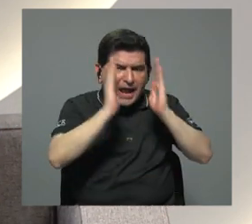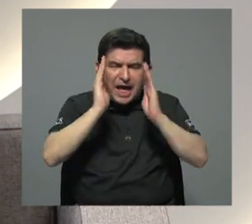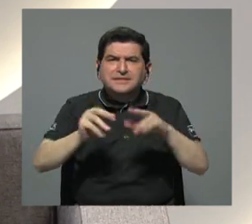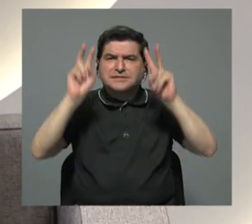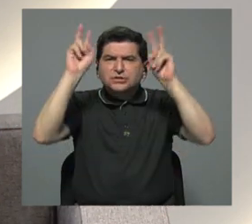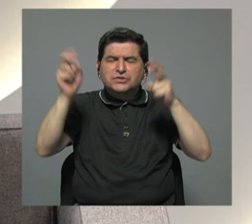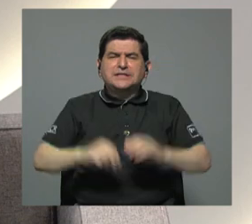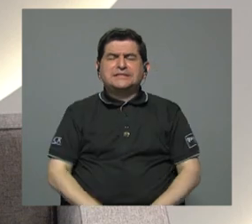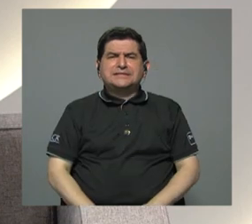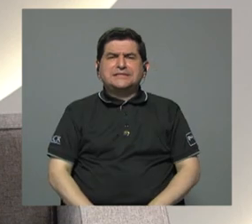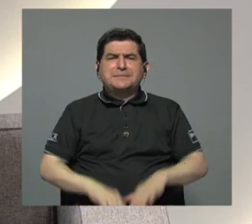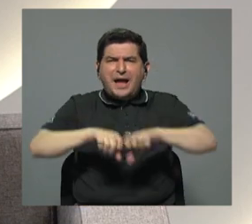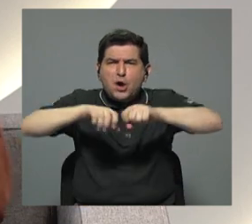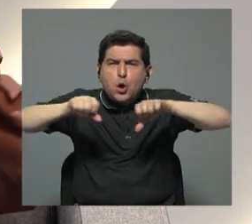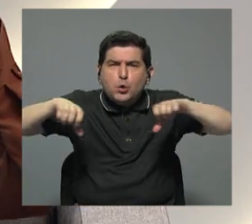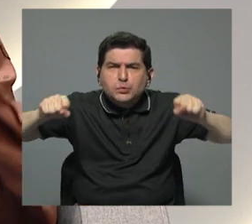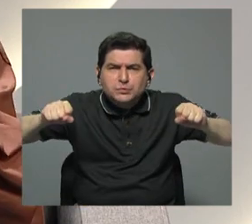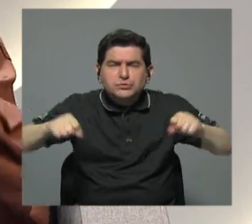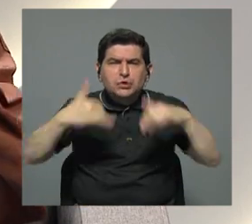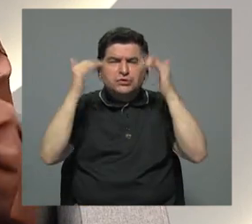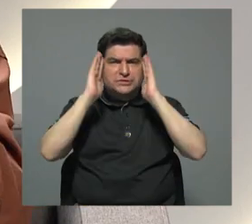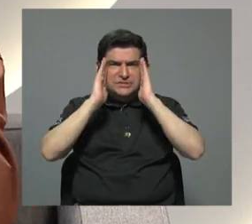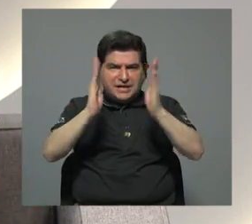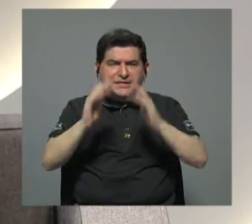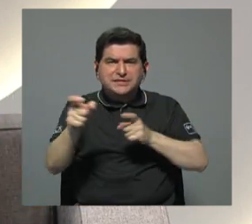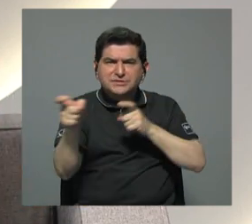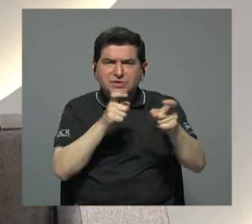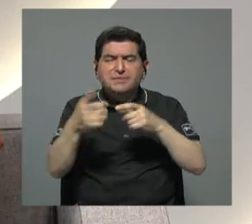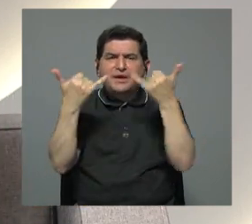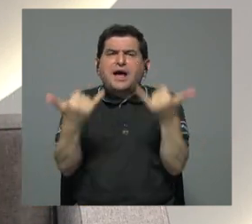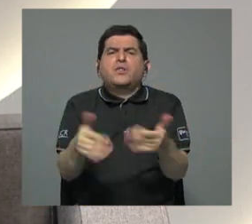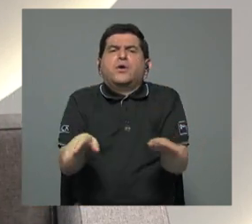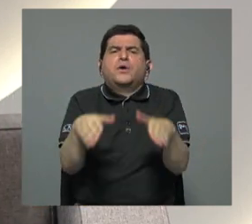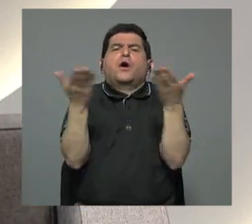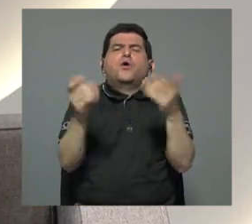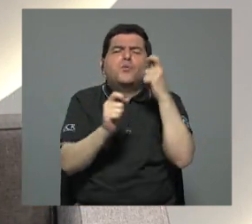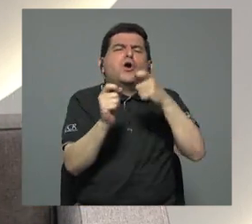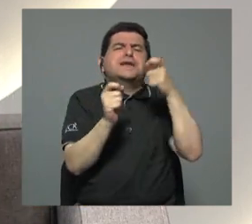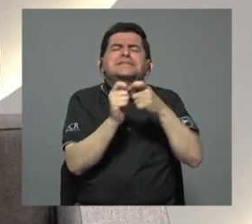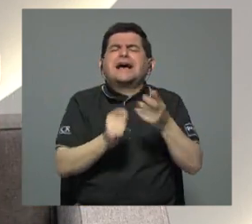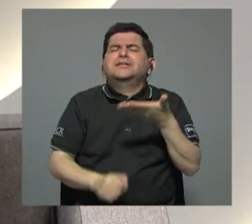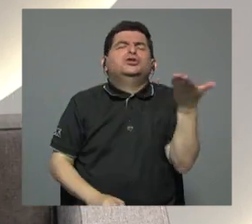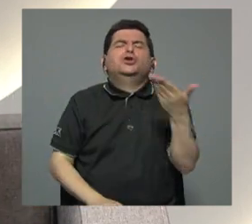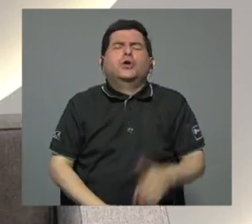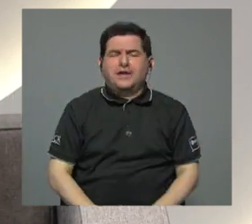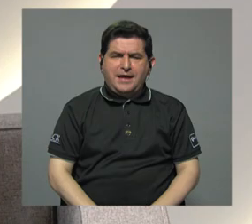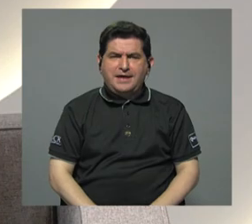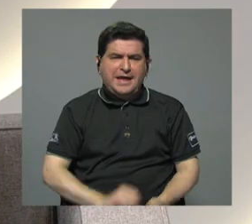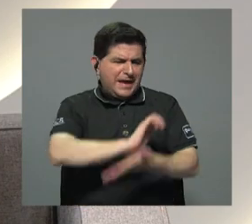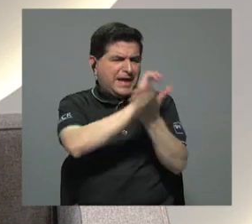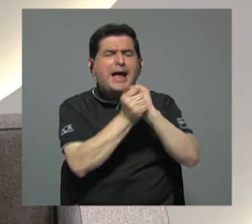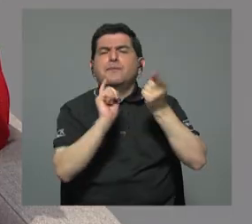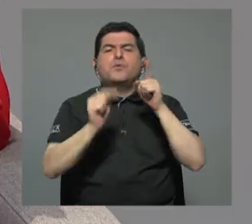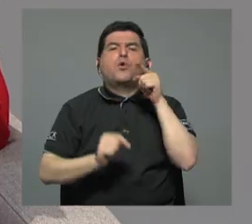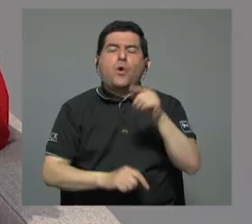de la corrupción tal cual se ha abordado y se ha manejado en este momento en concreto que cambio sería usted hoy